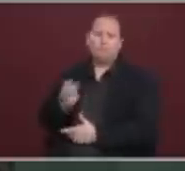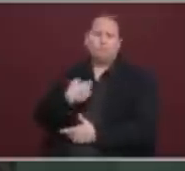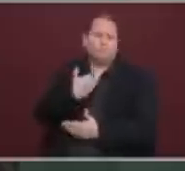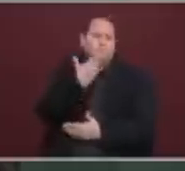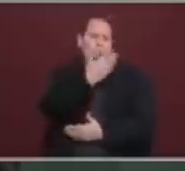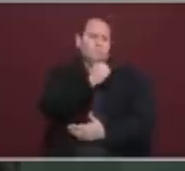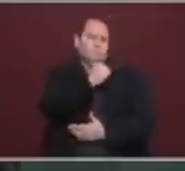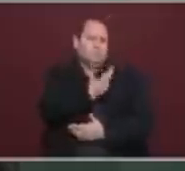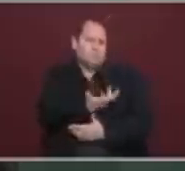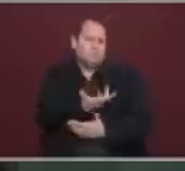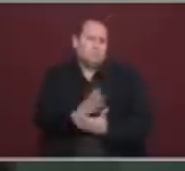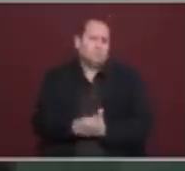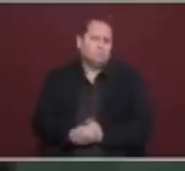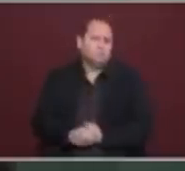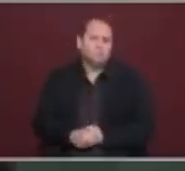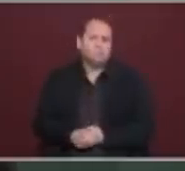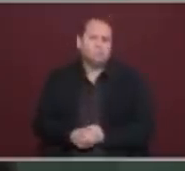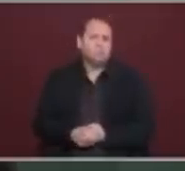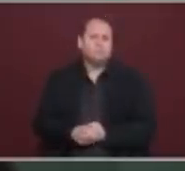este